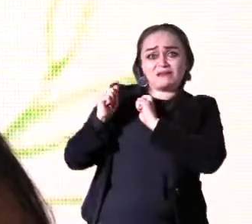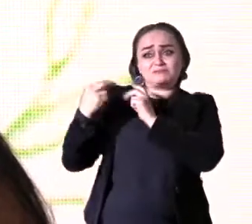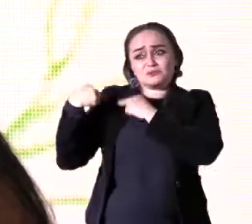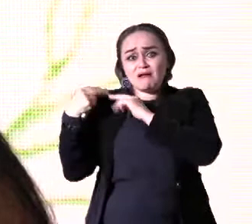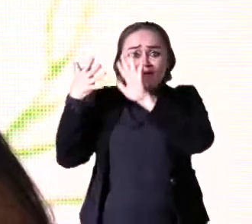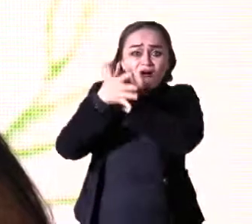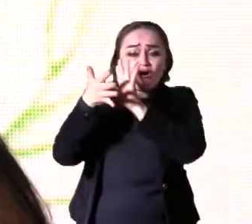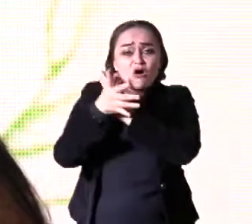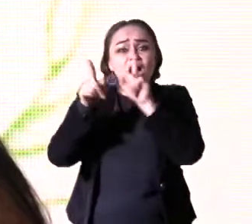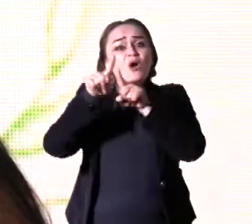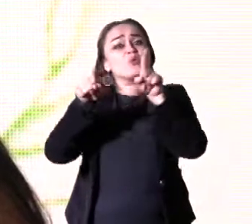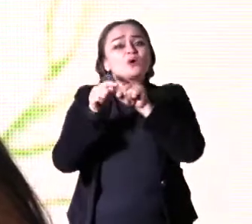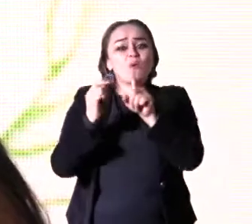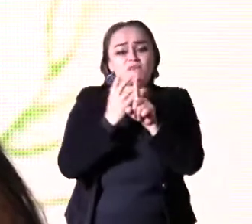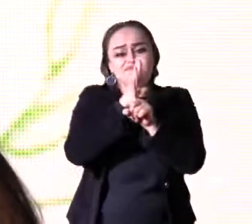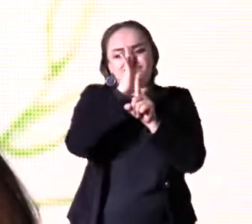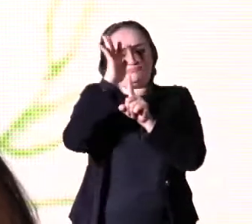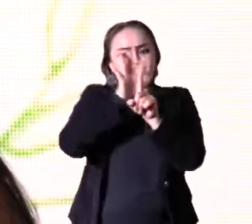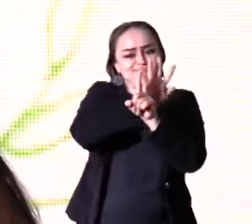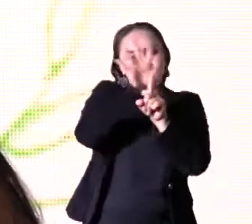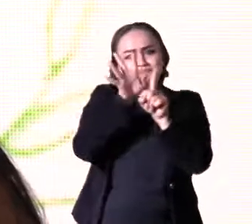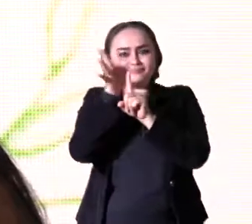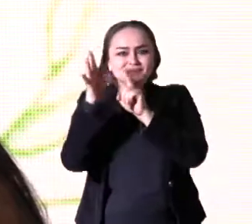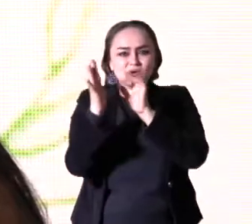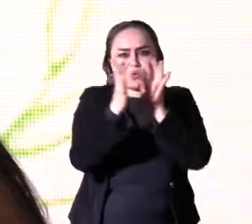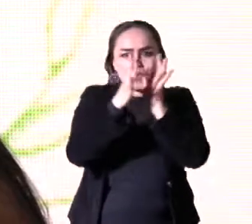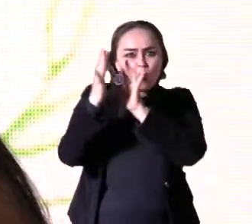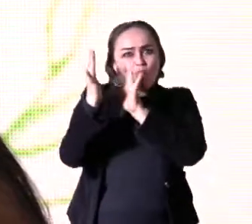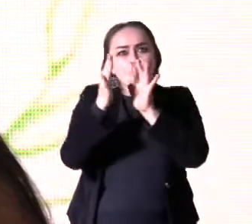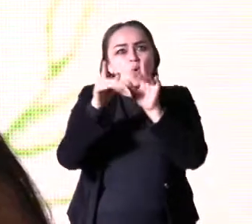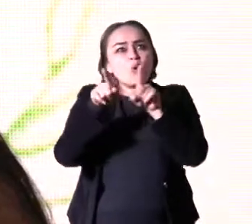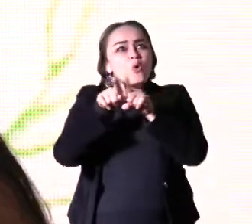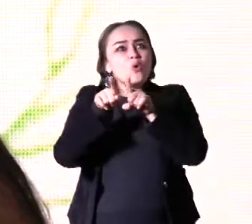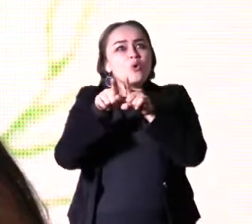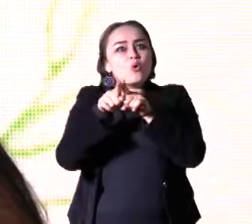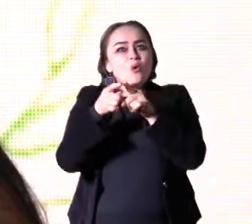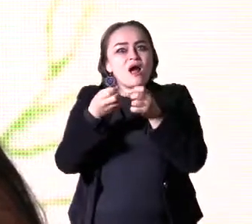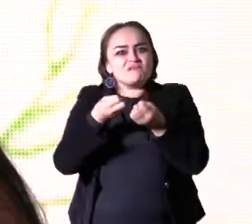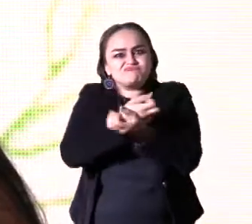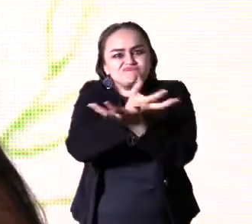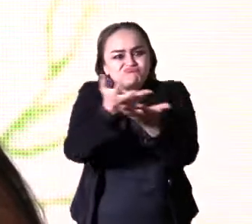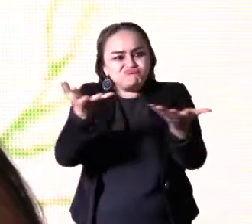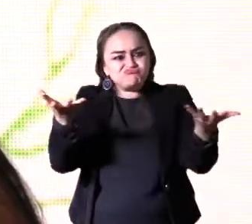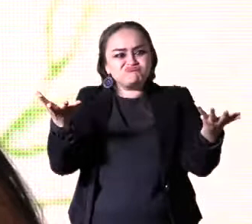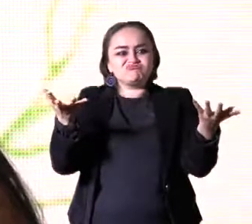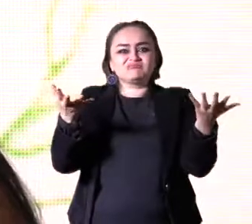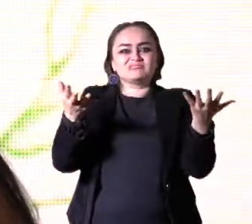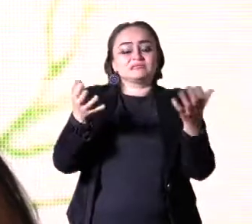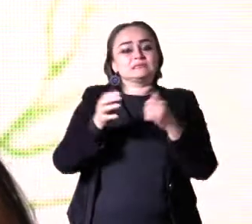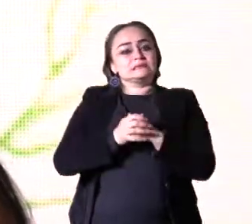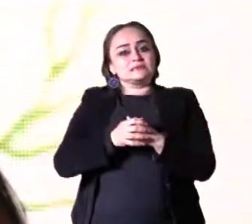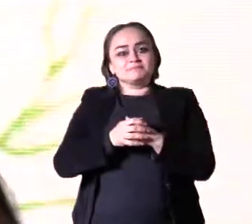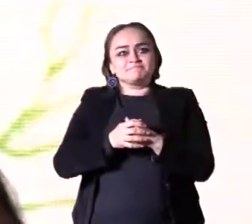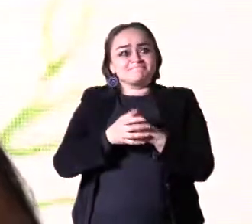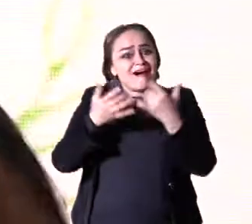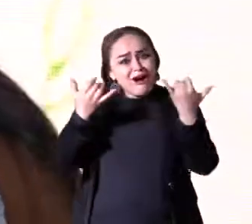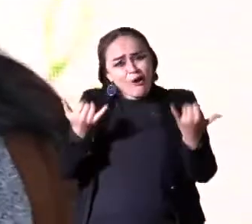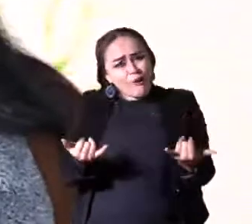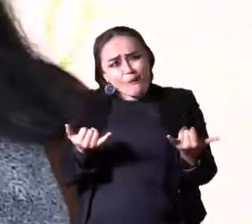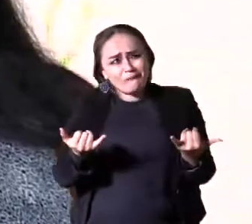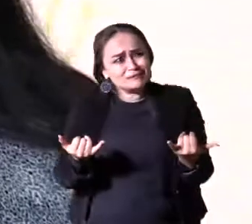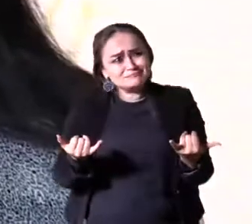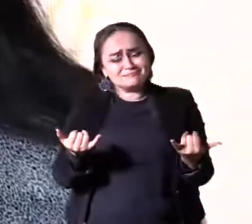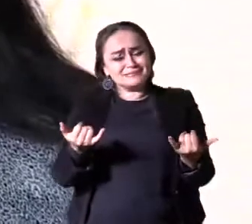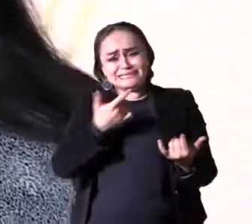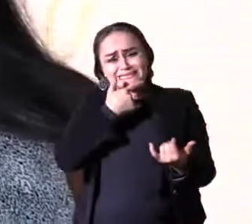trigo ofrecerán su vida en favor de quienes lo requieran hoy más allá de